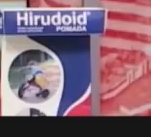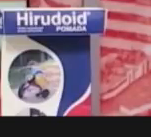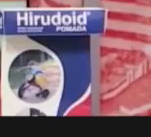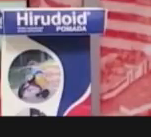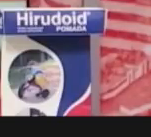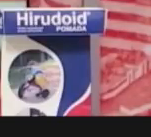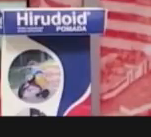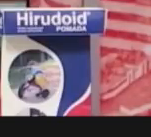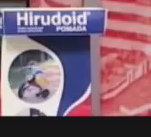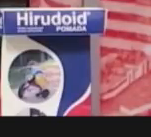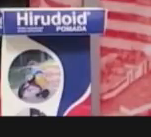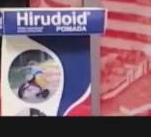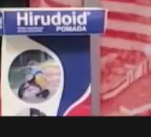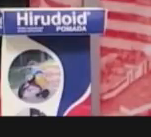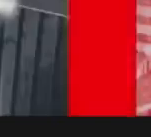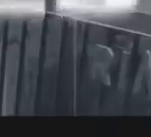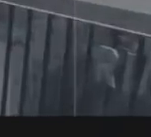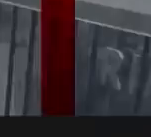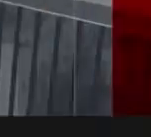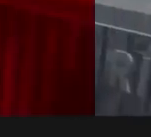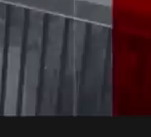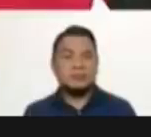de Pedro Castillo.